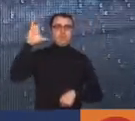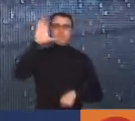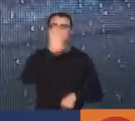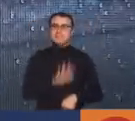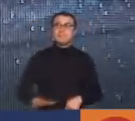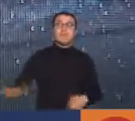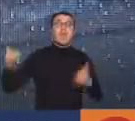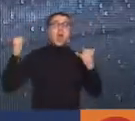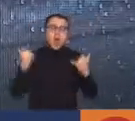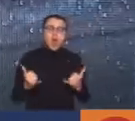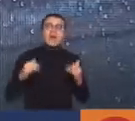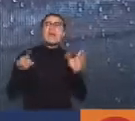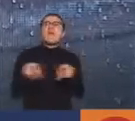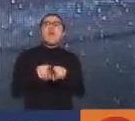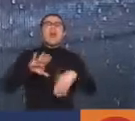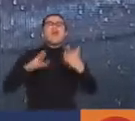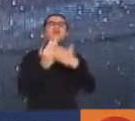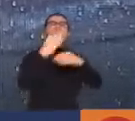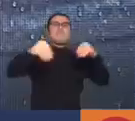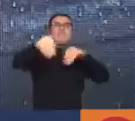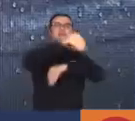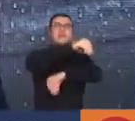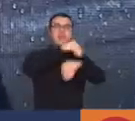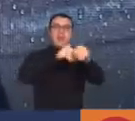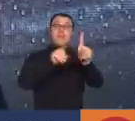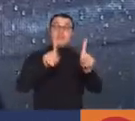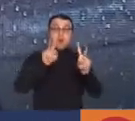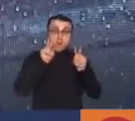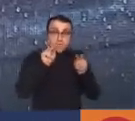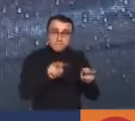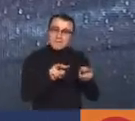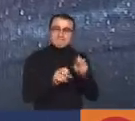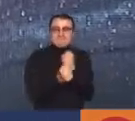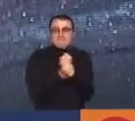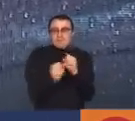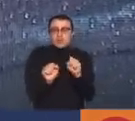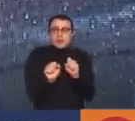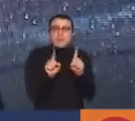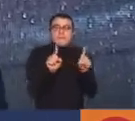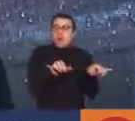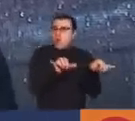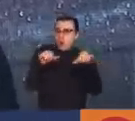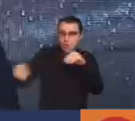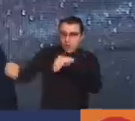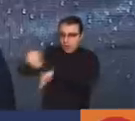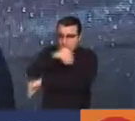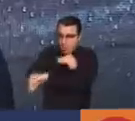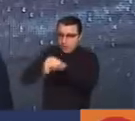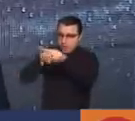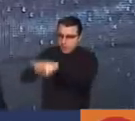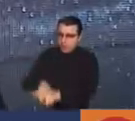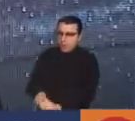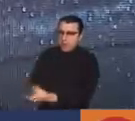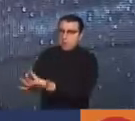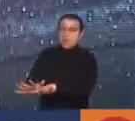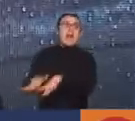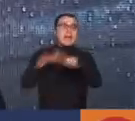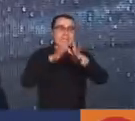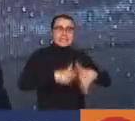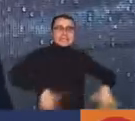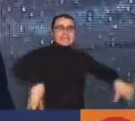nueva tierra que no se ve, pero es igual que la tierra fértil, es un espacio de